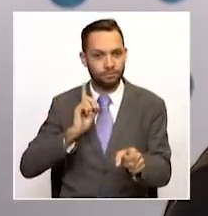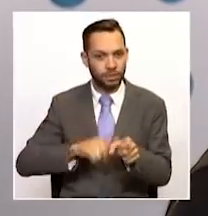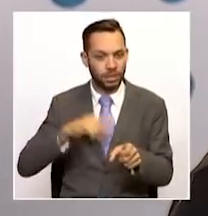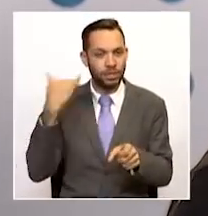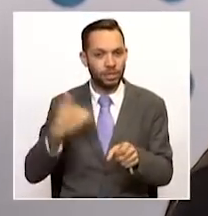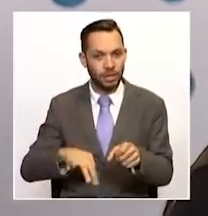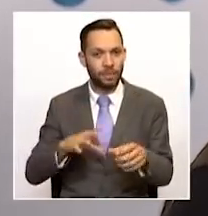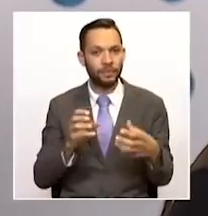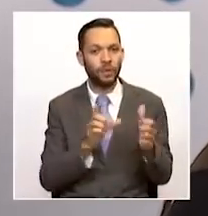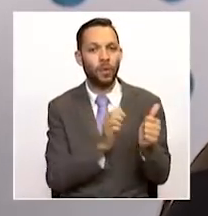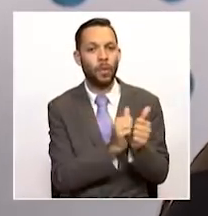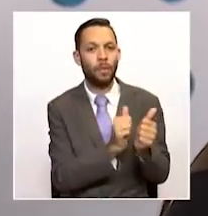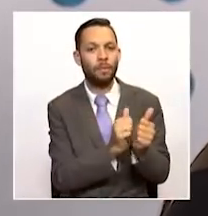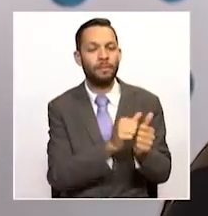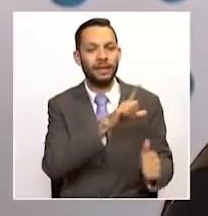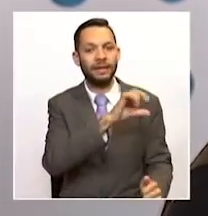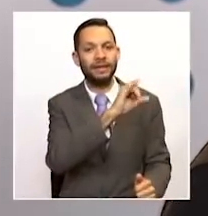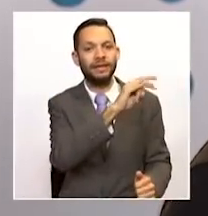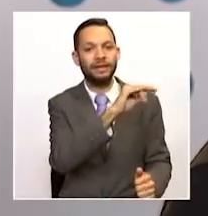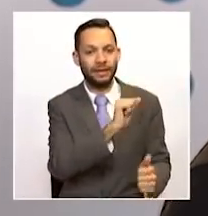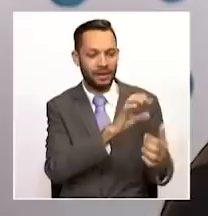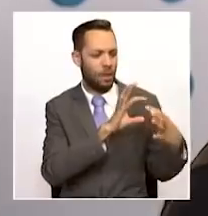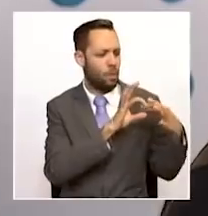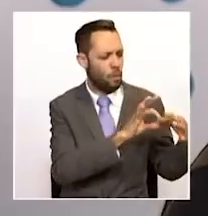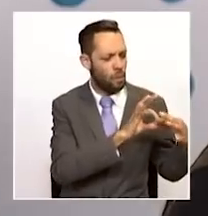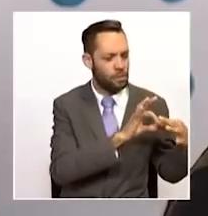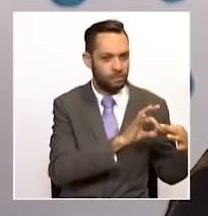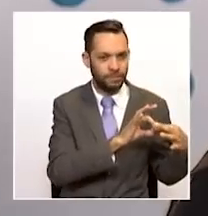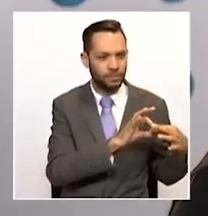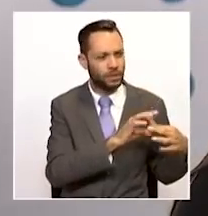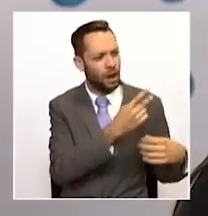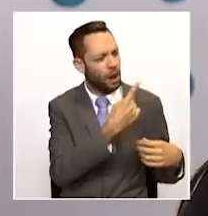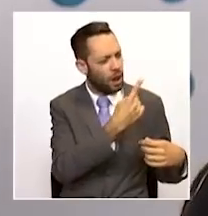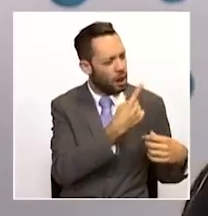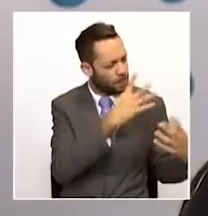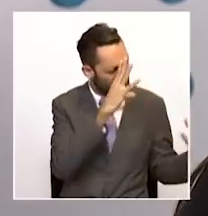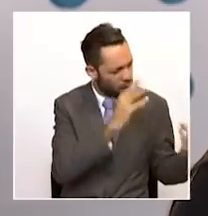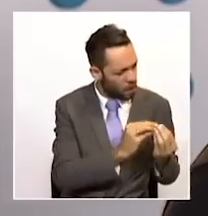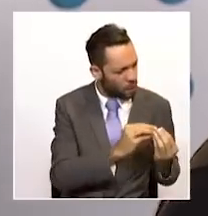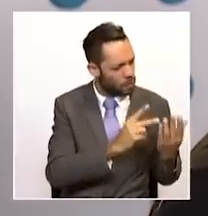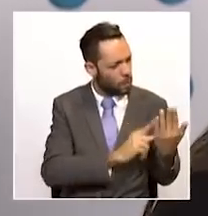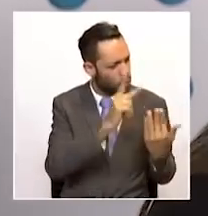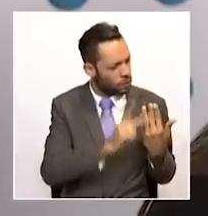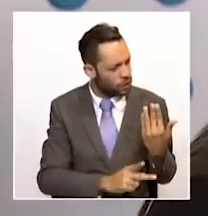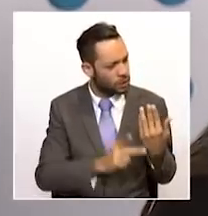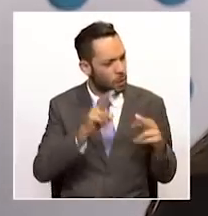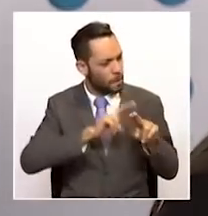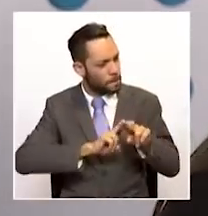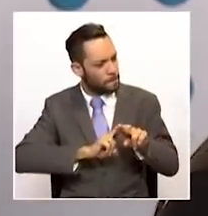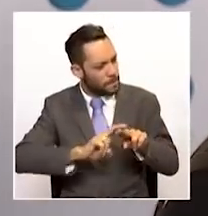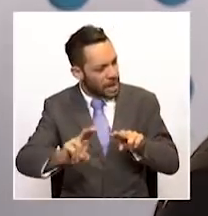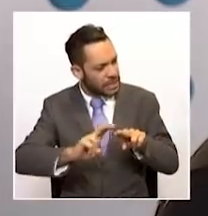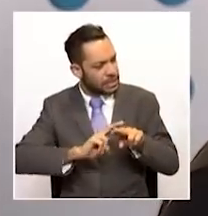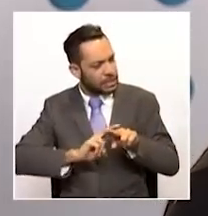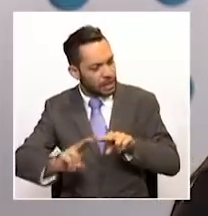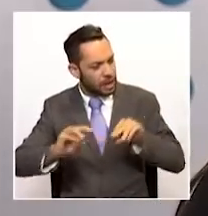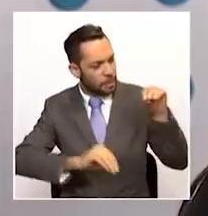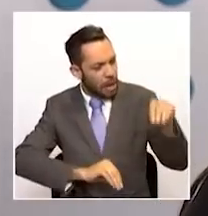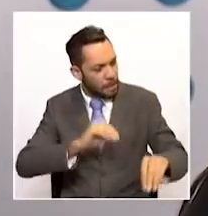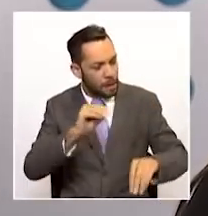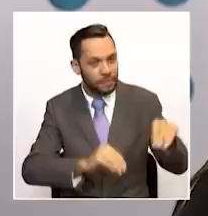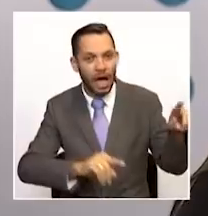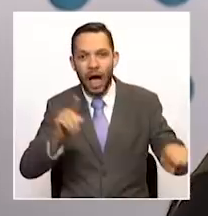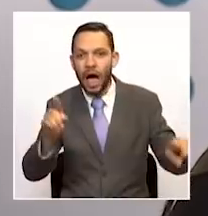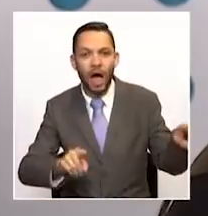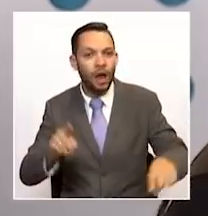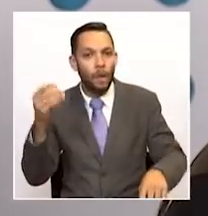lina que hicimos hacer un proyecto al ayudar la gente manizales porque pues como es una enfermedad huérfana no muchas